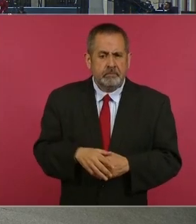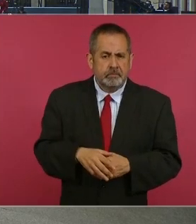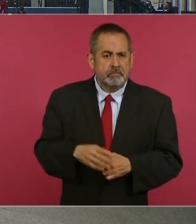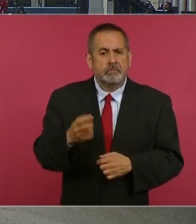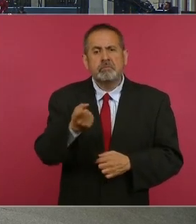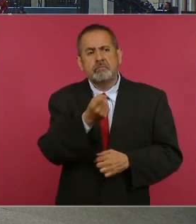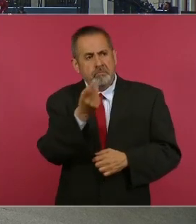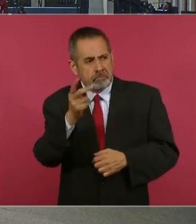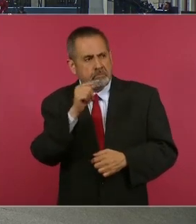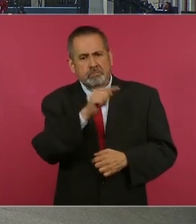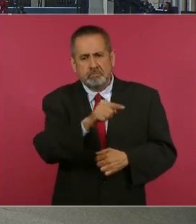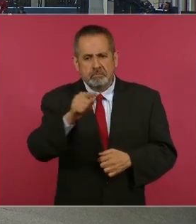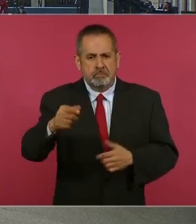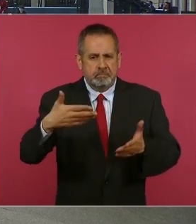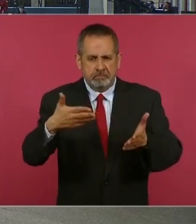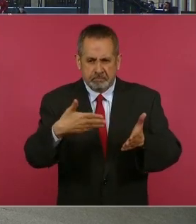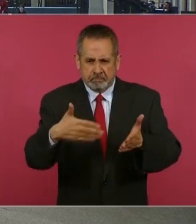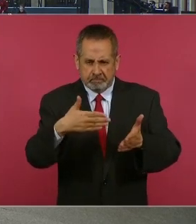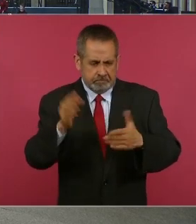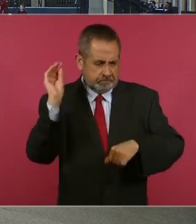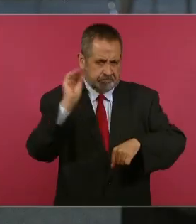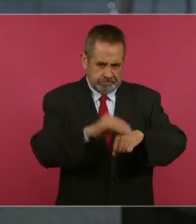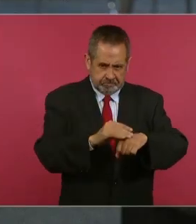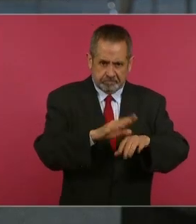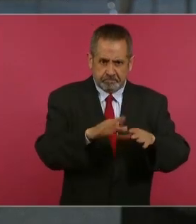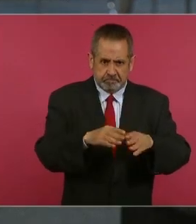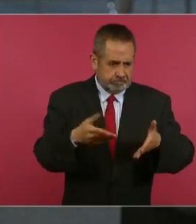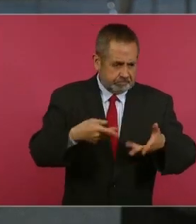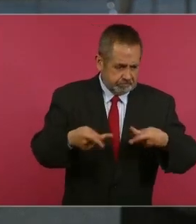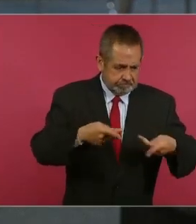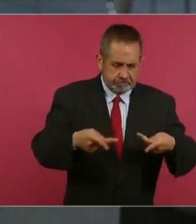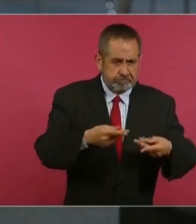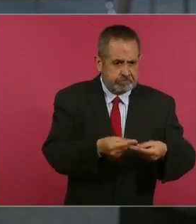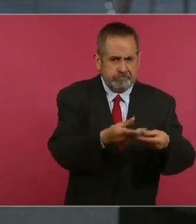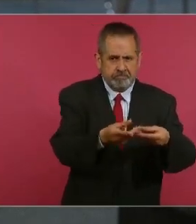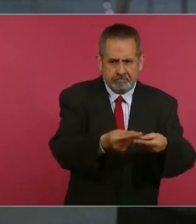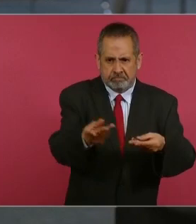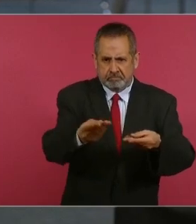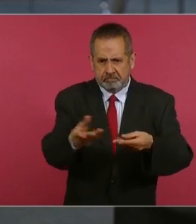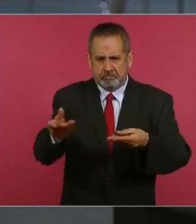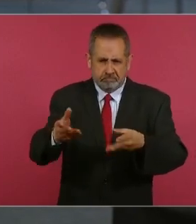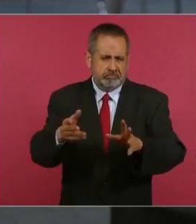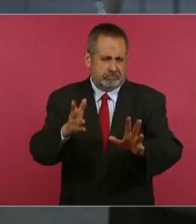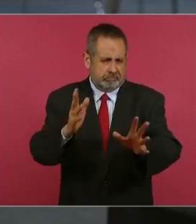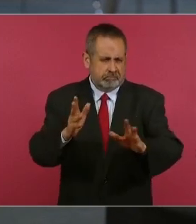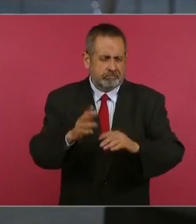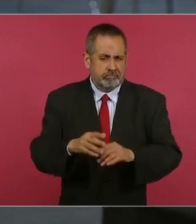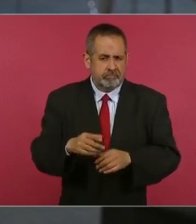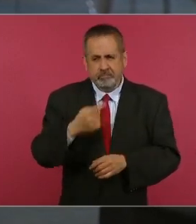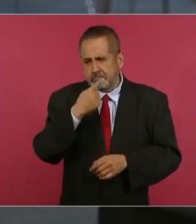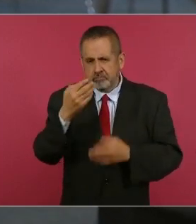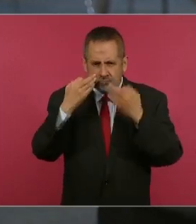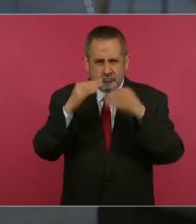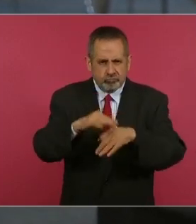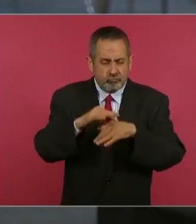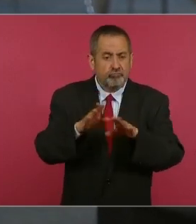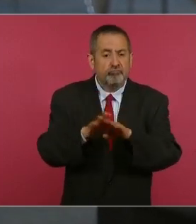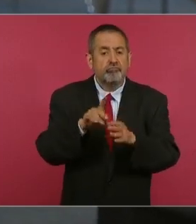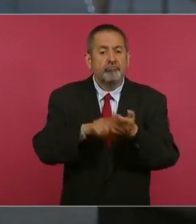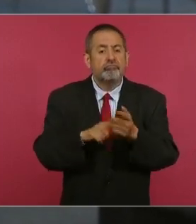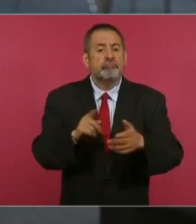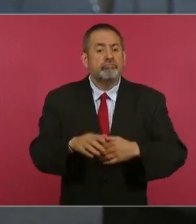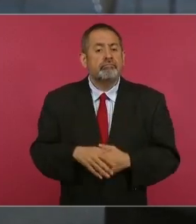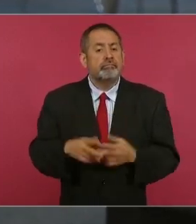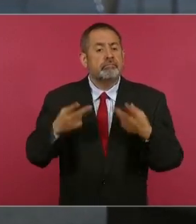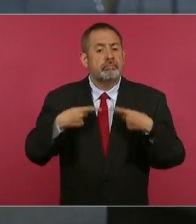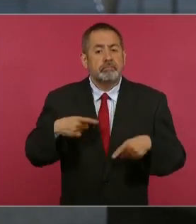ya, digamos, instaladas justamente para la preparación de alimentos. Lo que se dice a través de testimonios es que justamente, bueno, pues